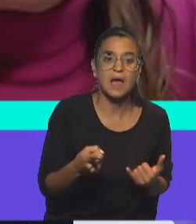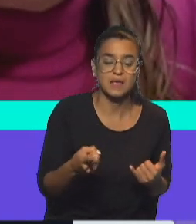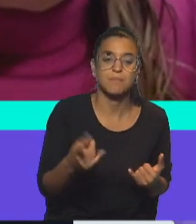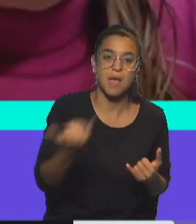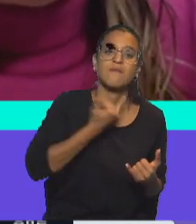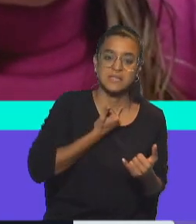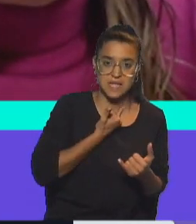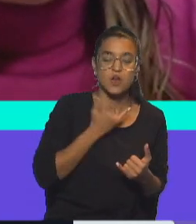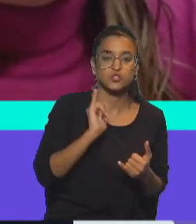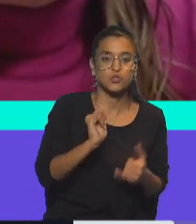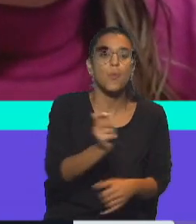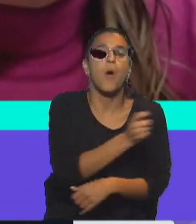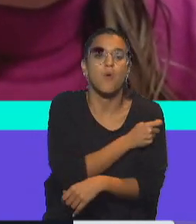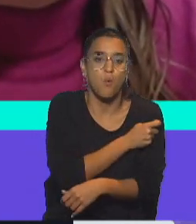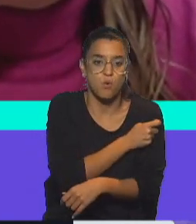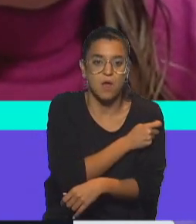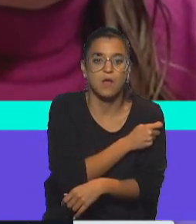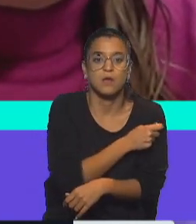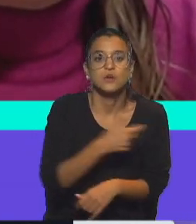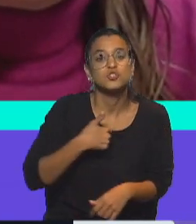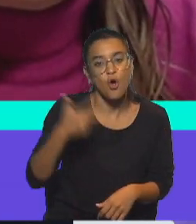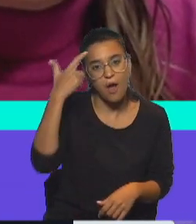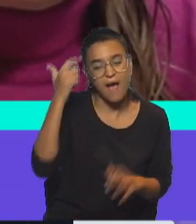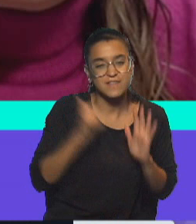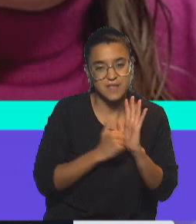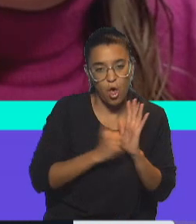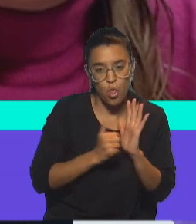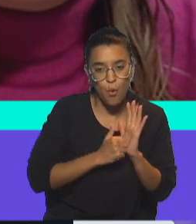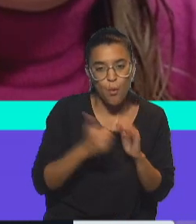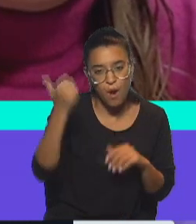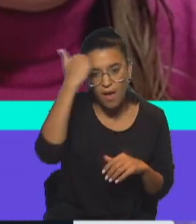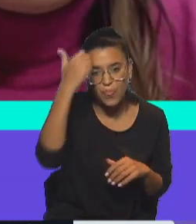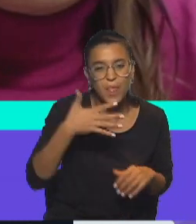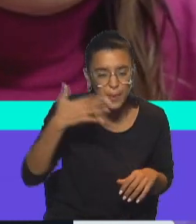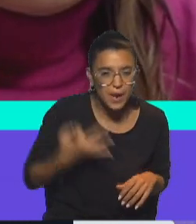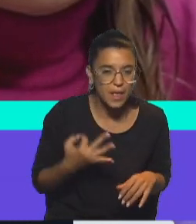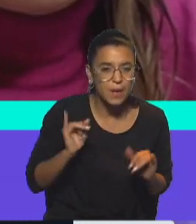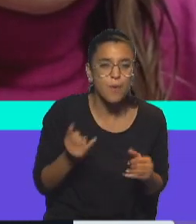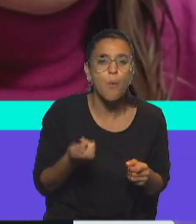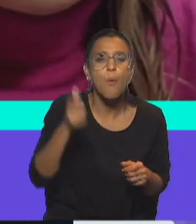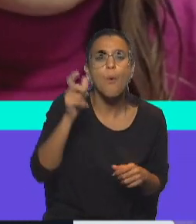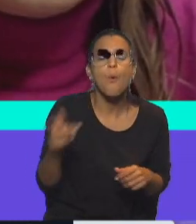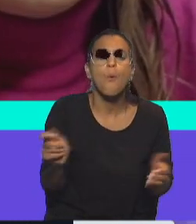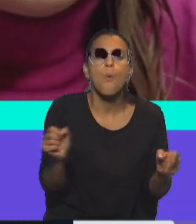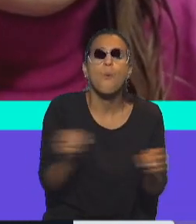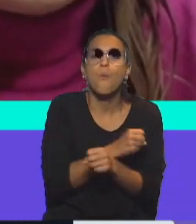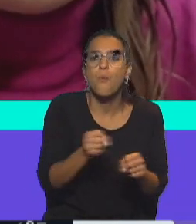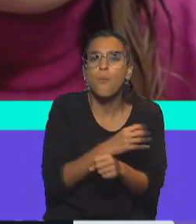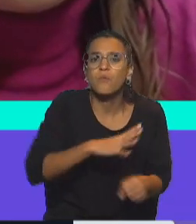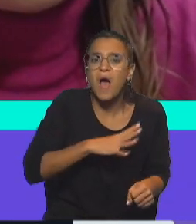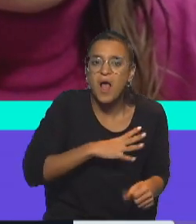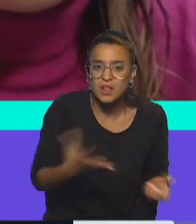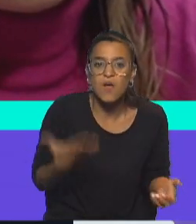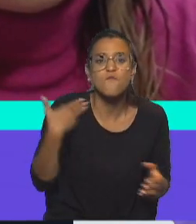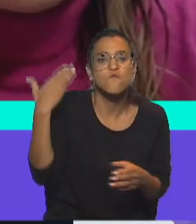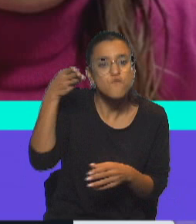me avisaron de que yo estaba vacunado. Como soy medio cabeza dura, dije, ¿estaré realmente? Porque es una vacuna que no está aprobada todavía.